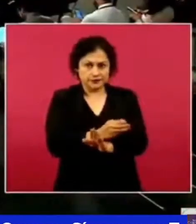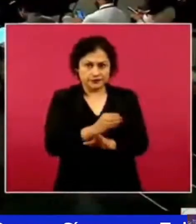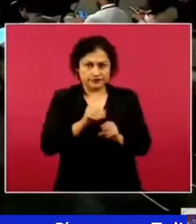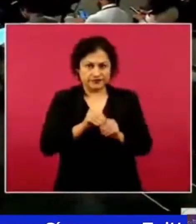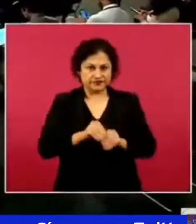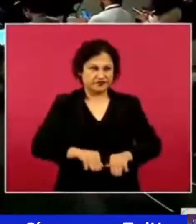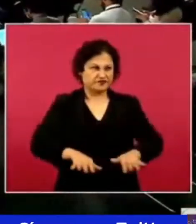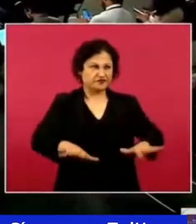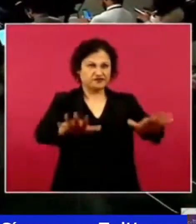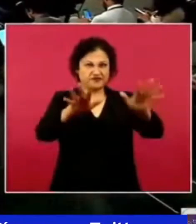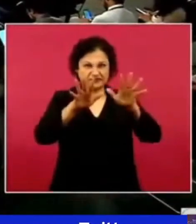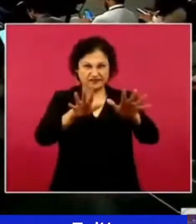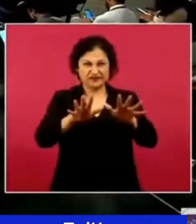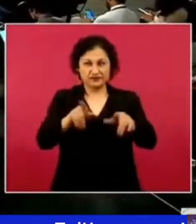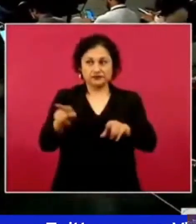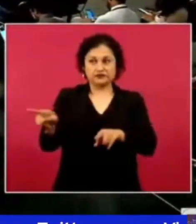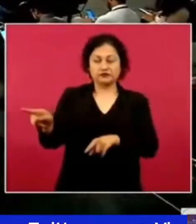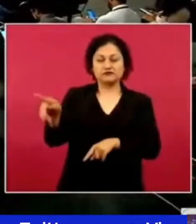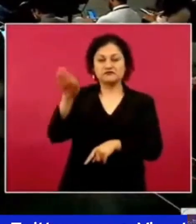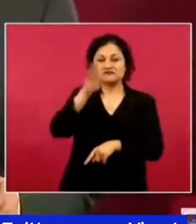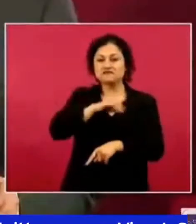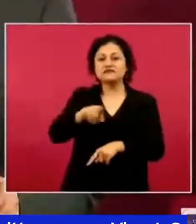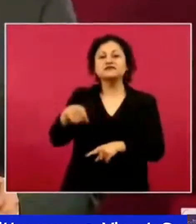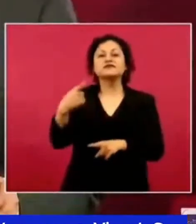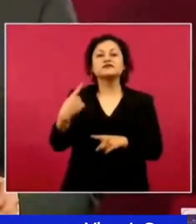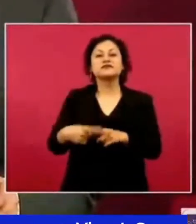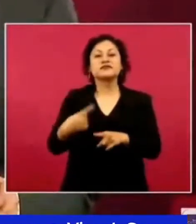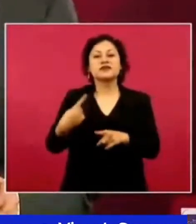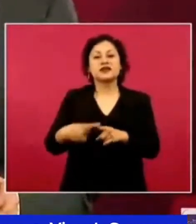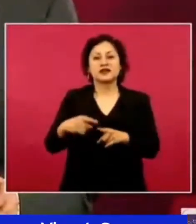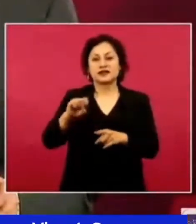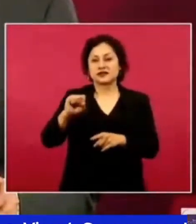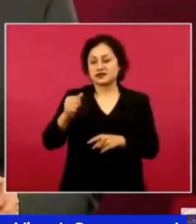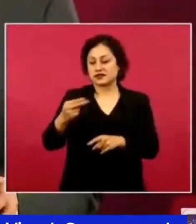Sheridan, del grupo